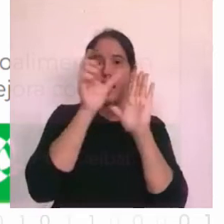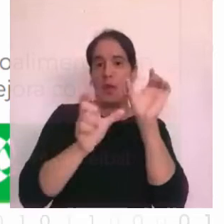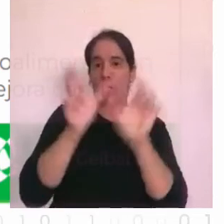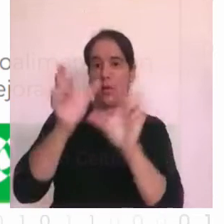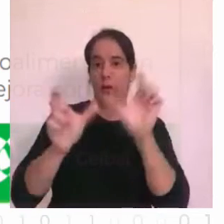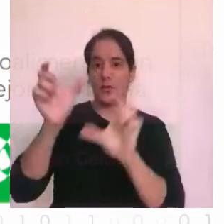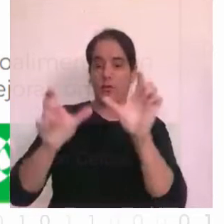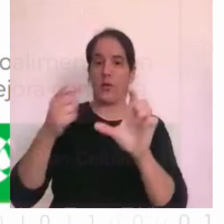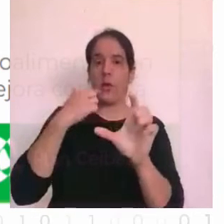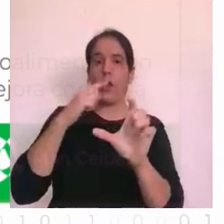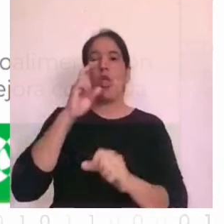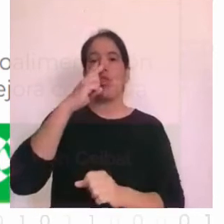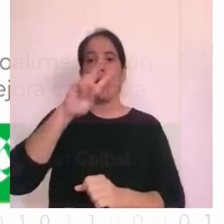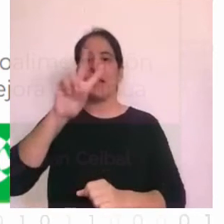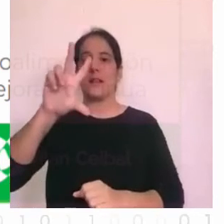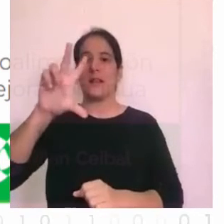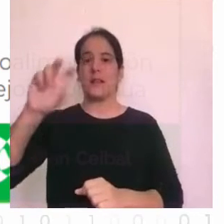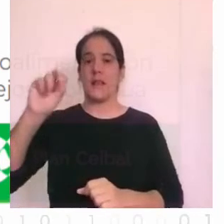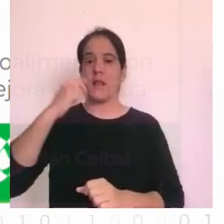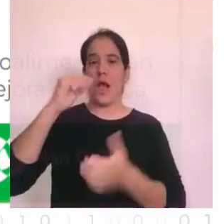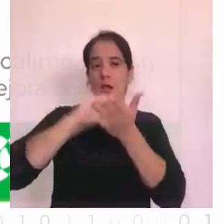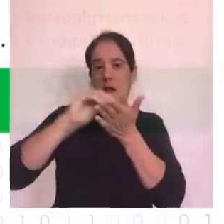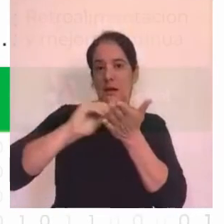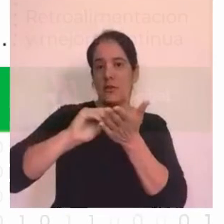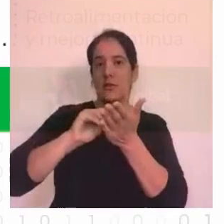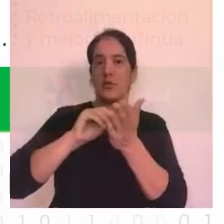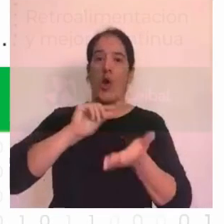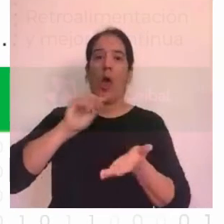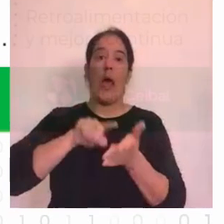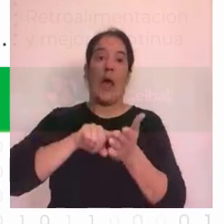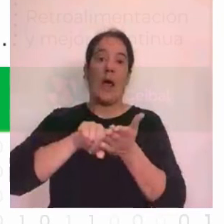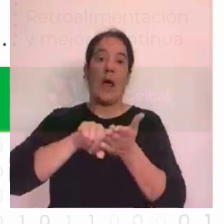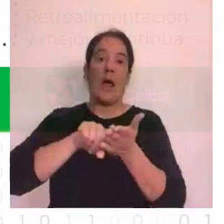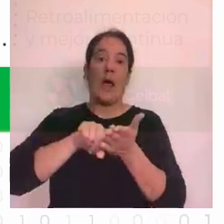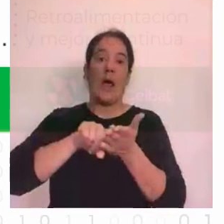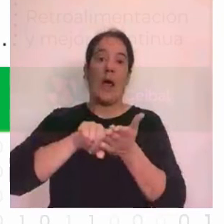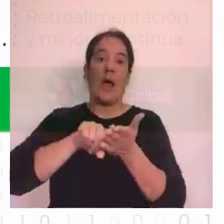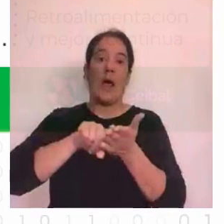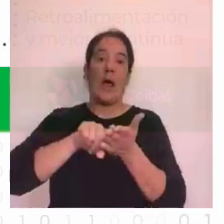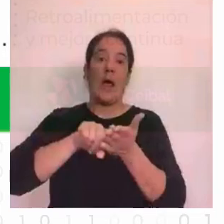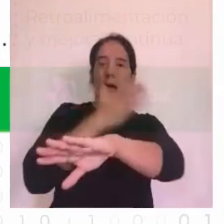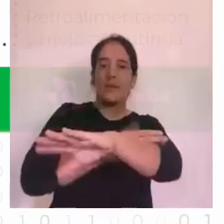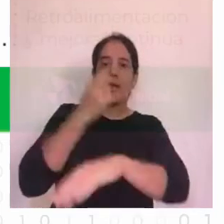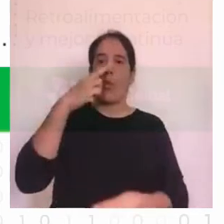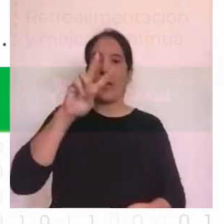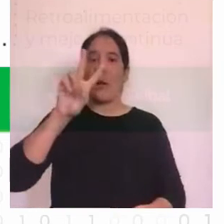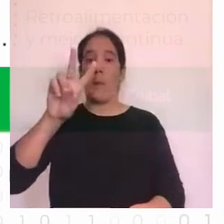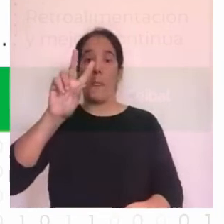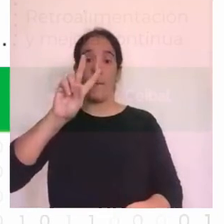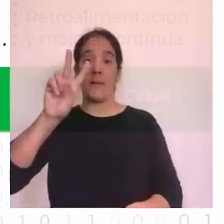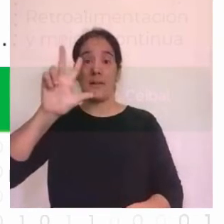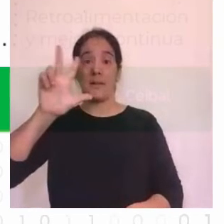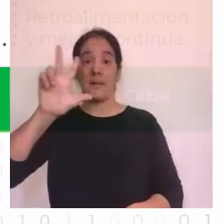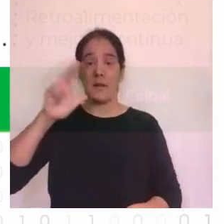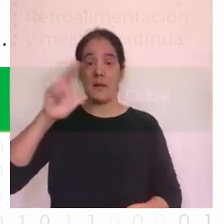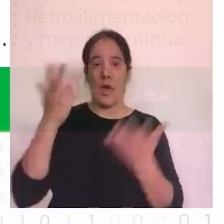de registros administrativos, con una instancia previa en el 2023 de comparación del registro de población